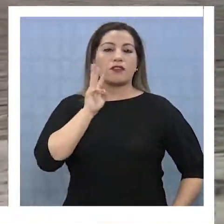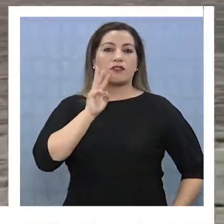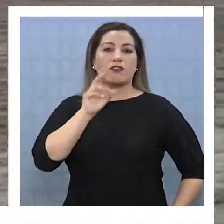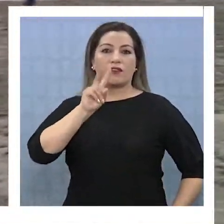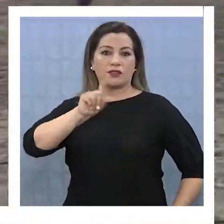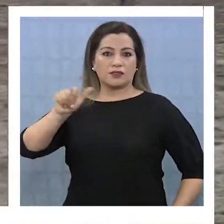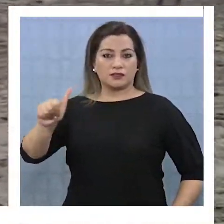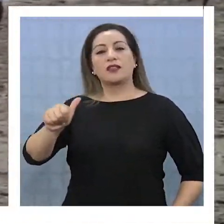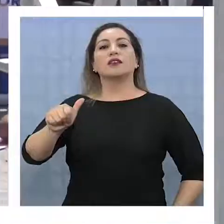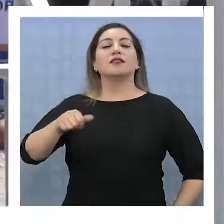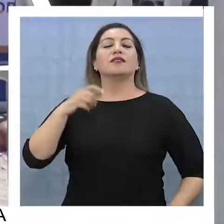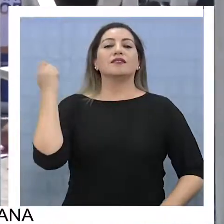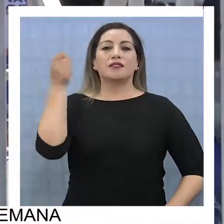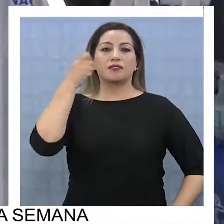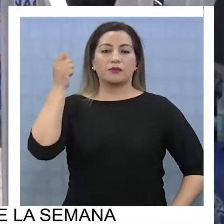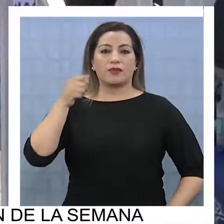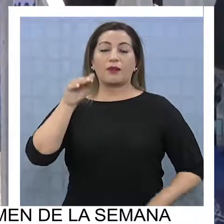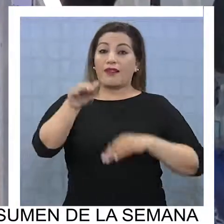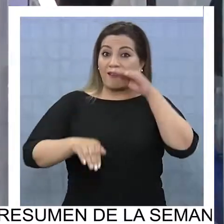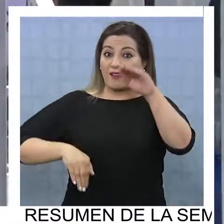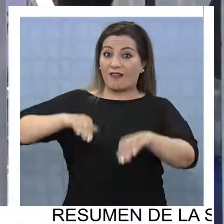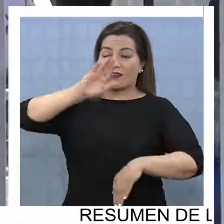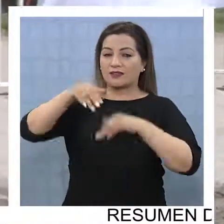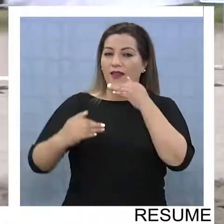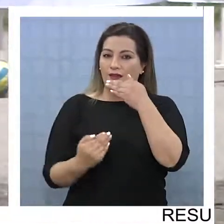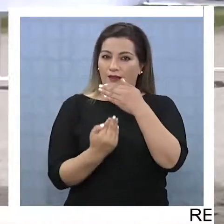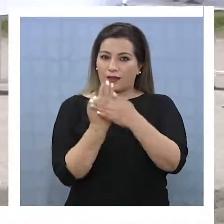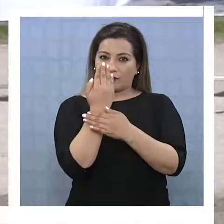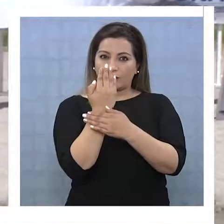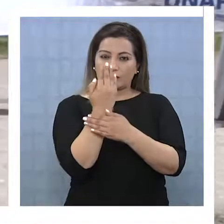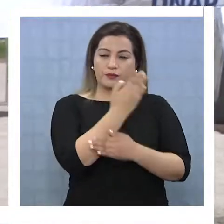septiembre en el sector de Arena Cabancha durante la mañana.